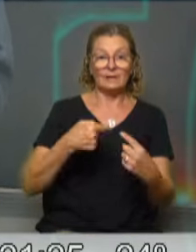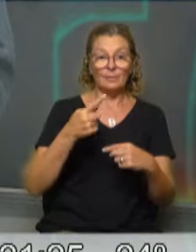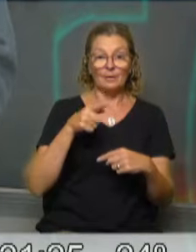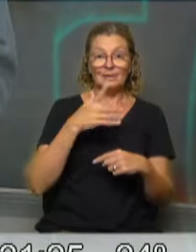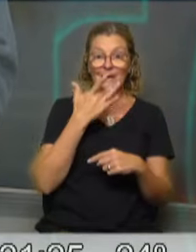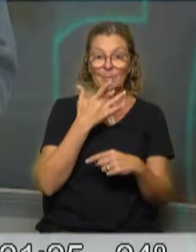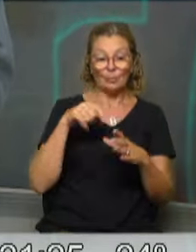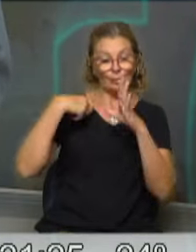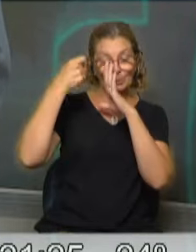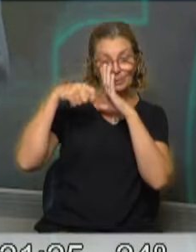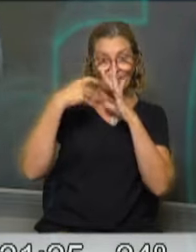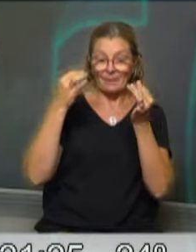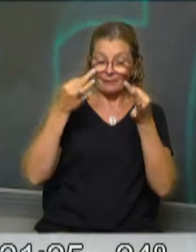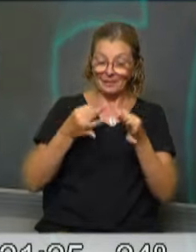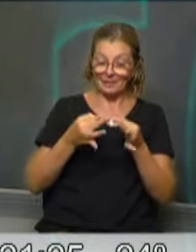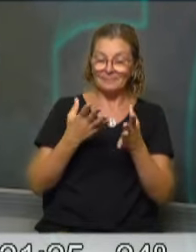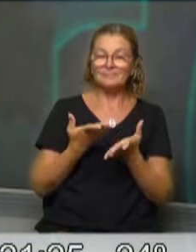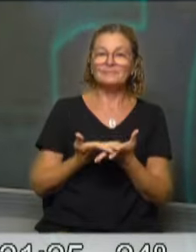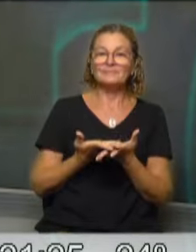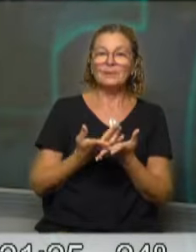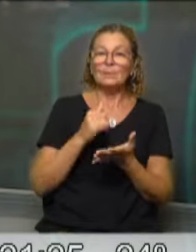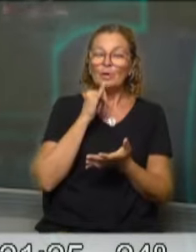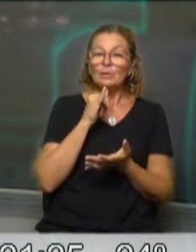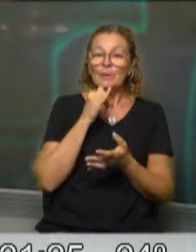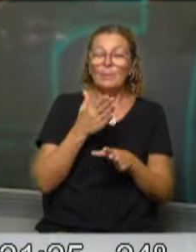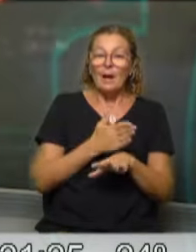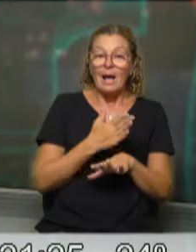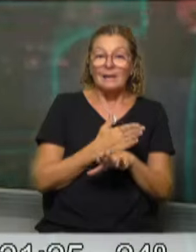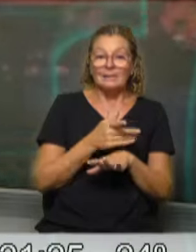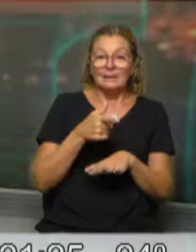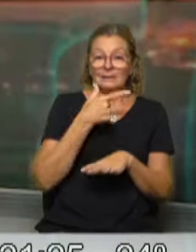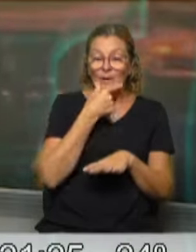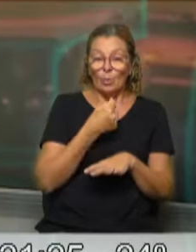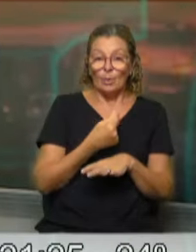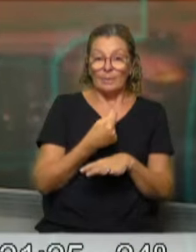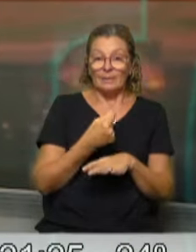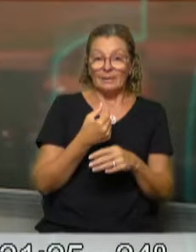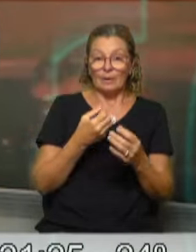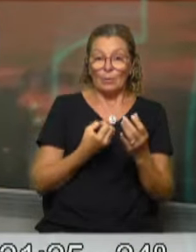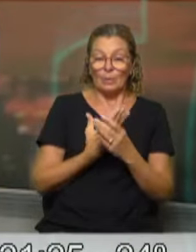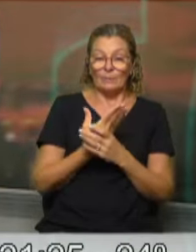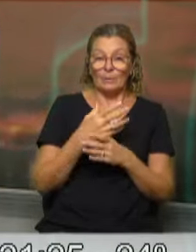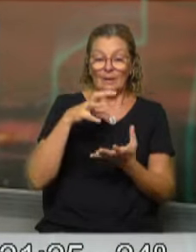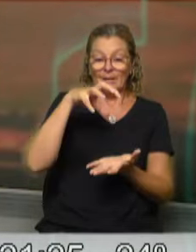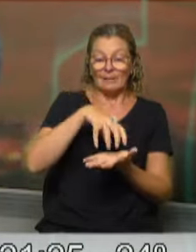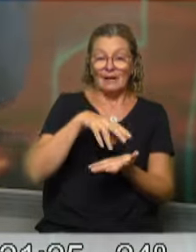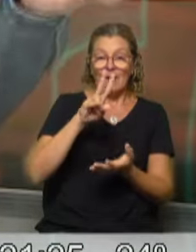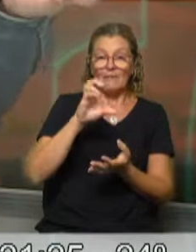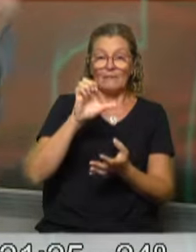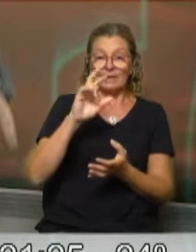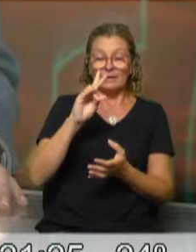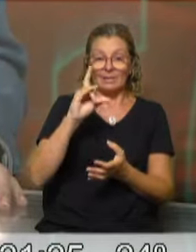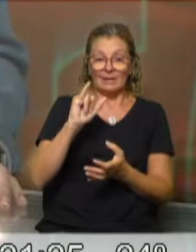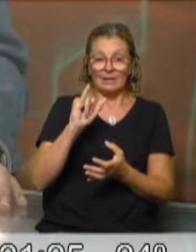este hermoso programa, ¿verdad? Es verdad. Y bueno, como les contábamos al principio, este jueves se estrena en la Sala Verdi, en el marco